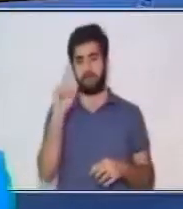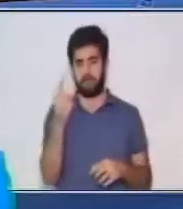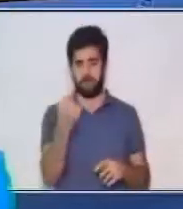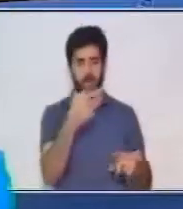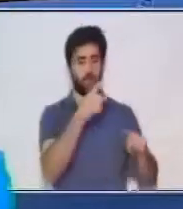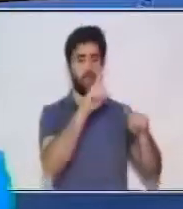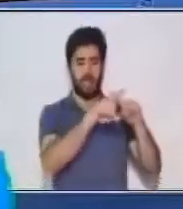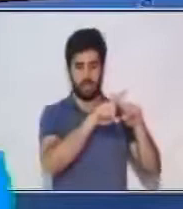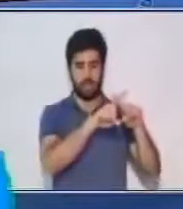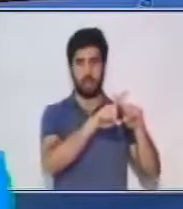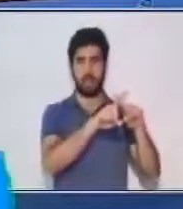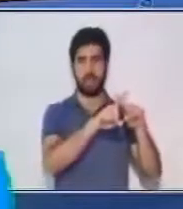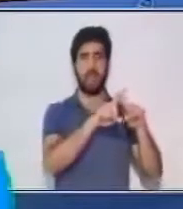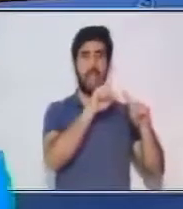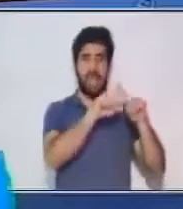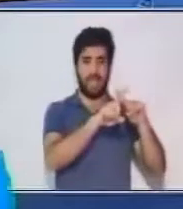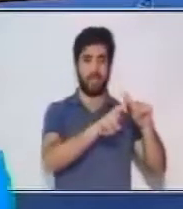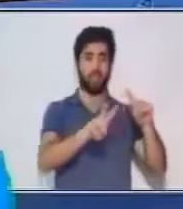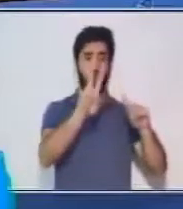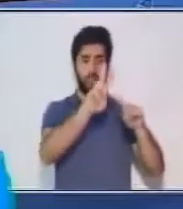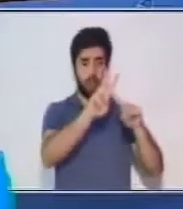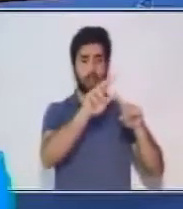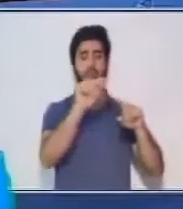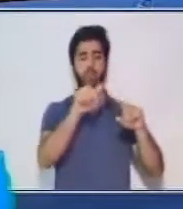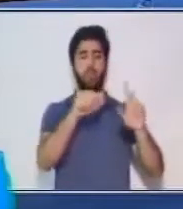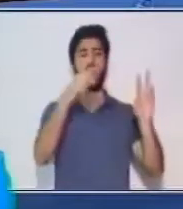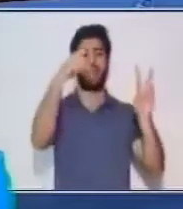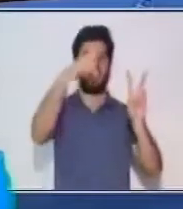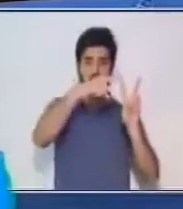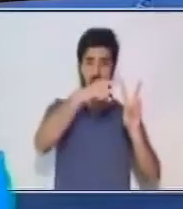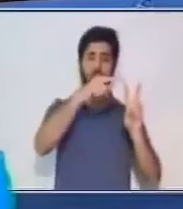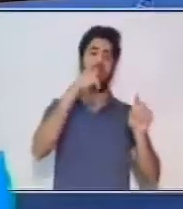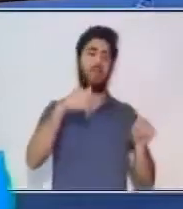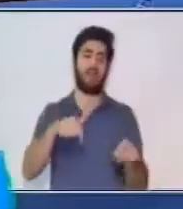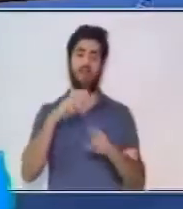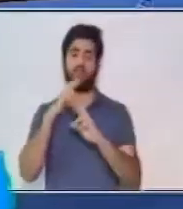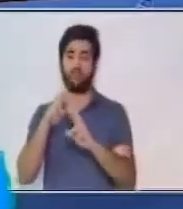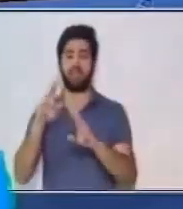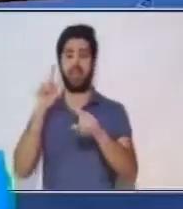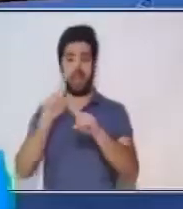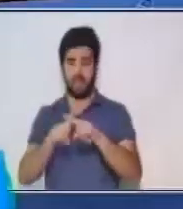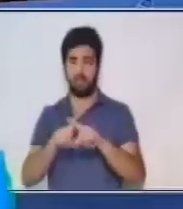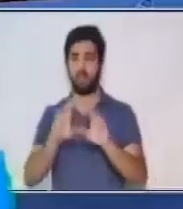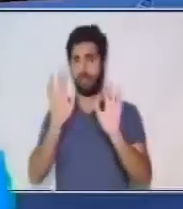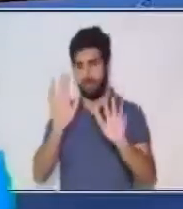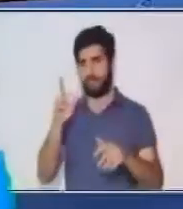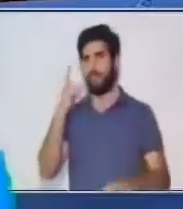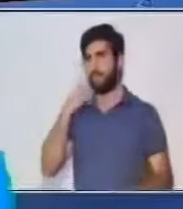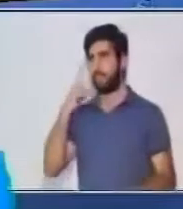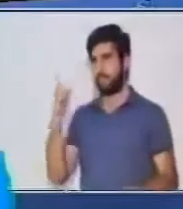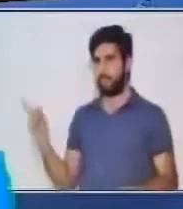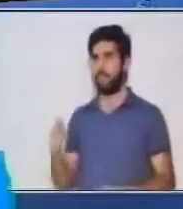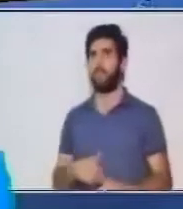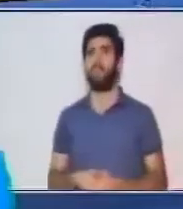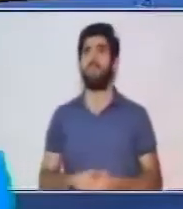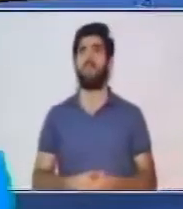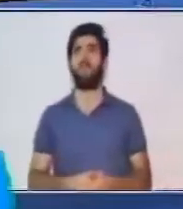su raíz, x al cuadrado, perdón, y su raíz va a ser x. Entonces vamos a escribir esto.